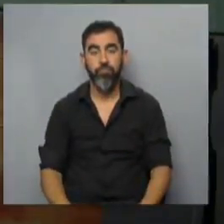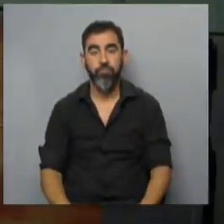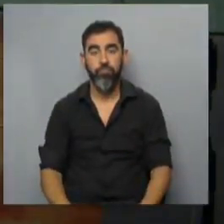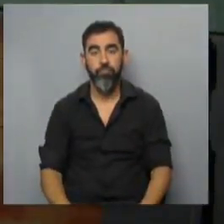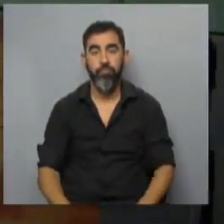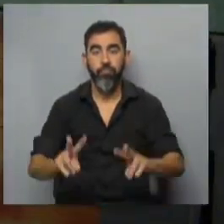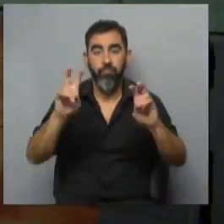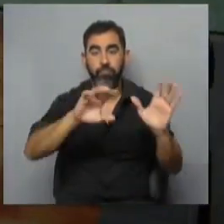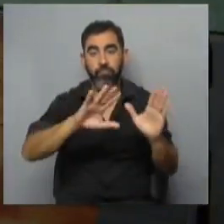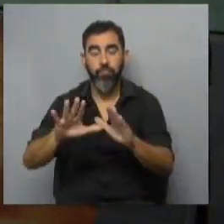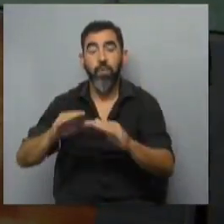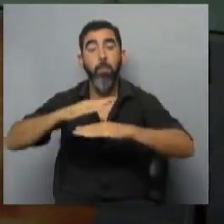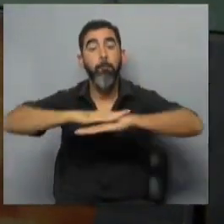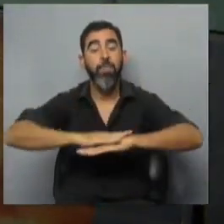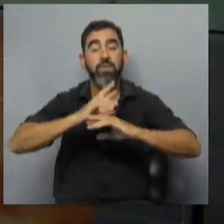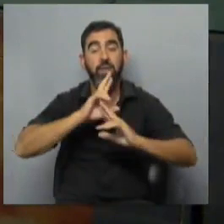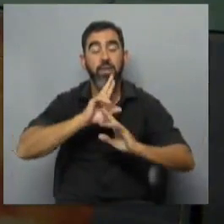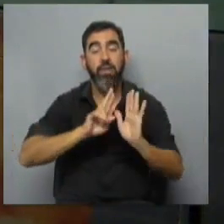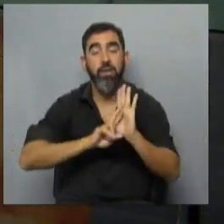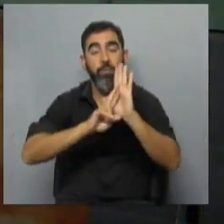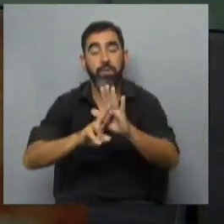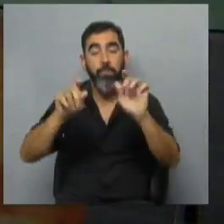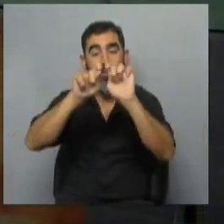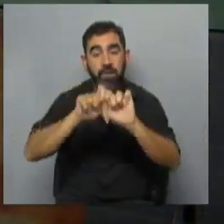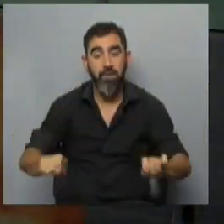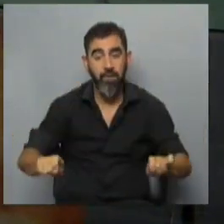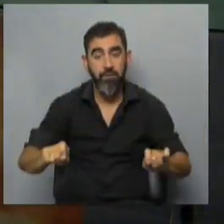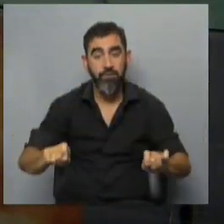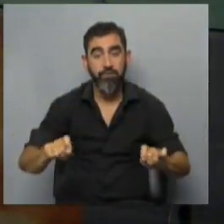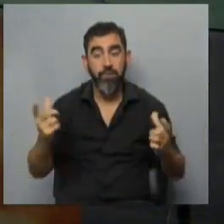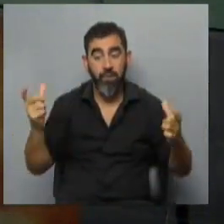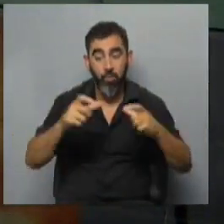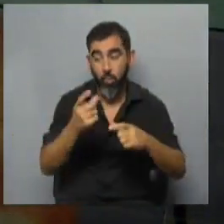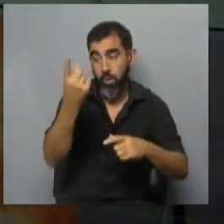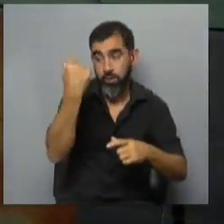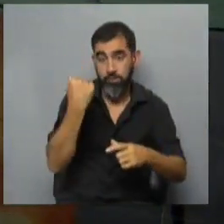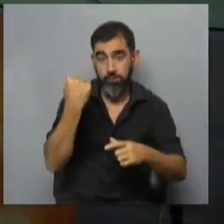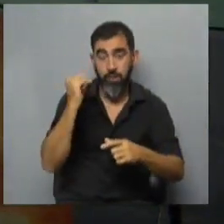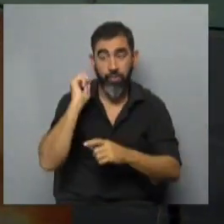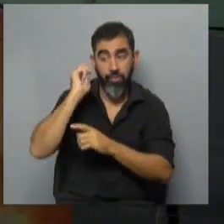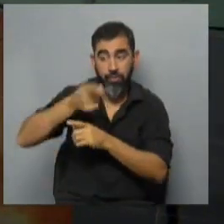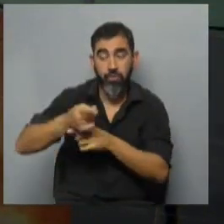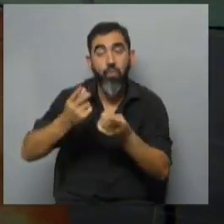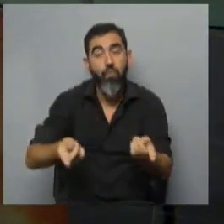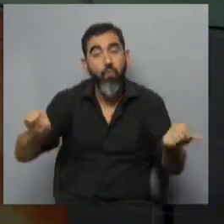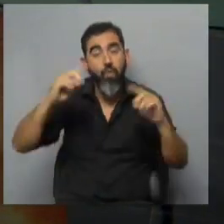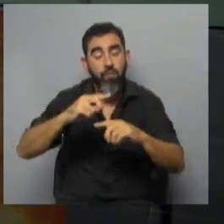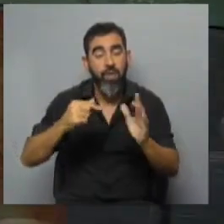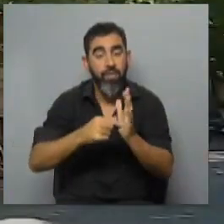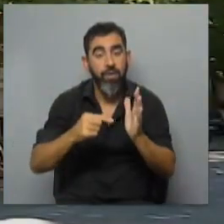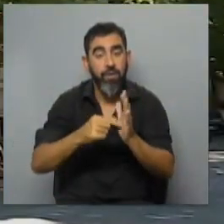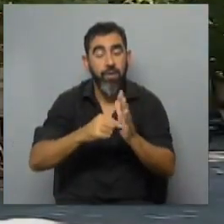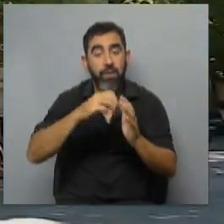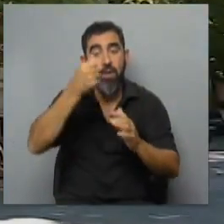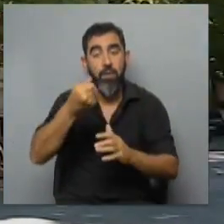otros temas la mesa representativa del pit-cnt se reunió ayer y decidió el reintegro del dirigente marcelo